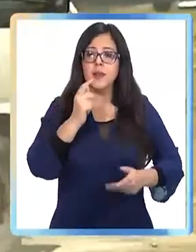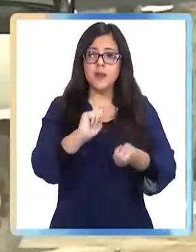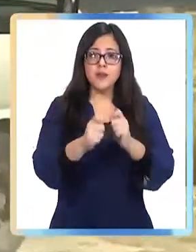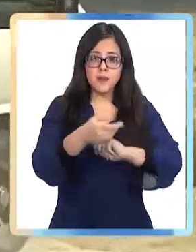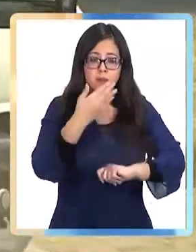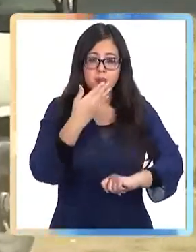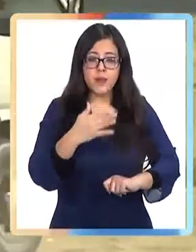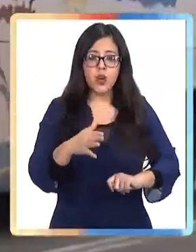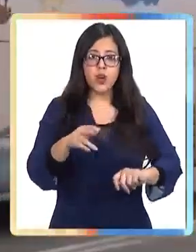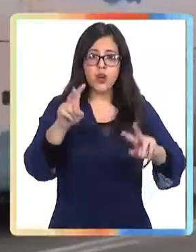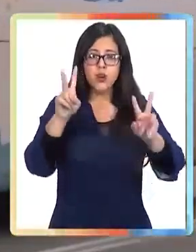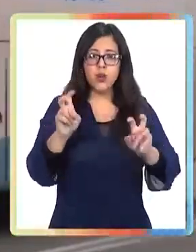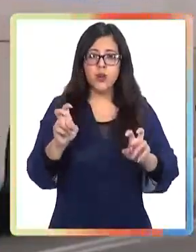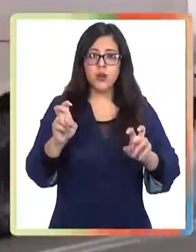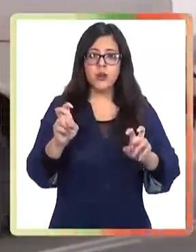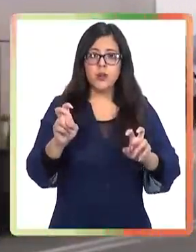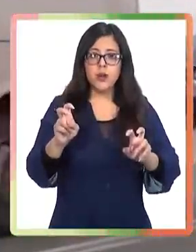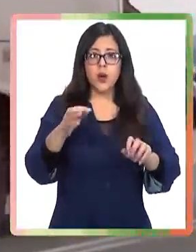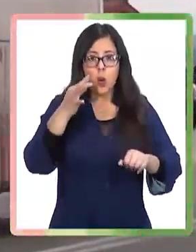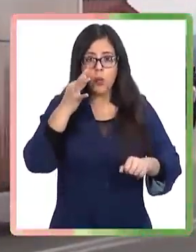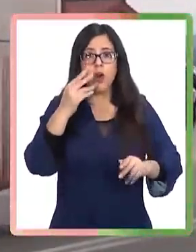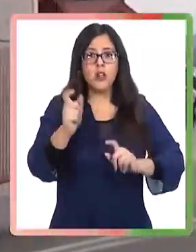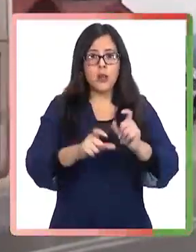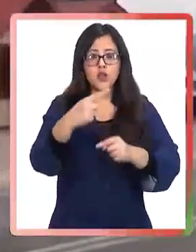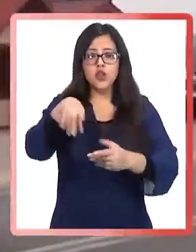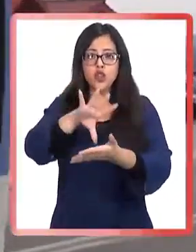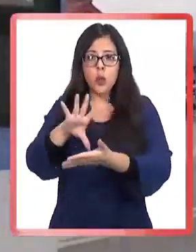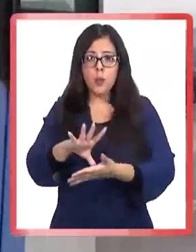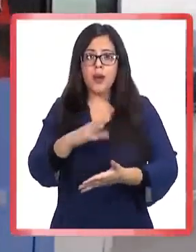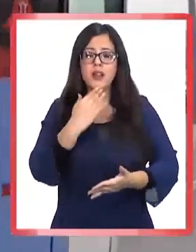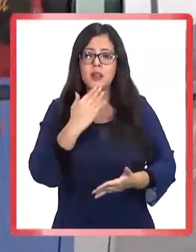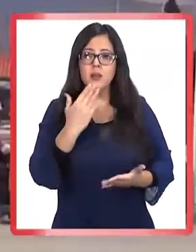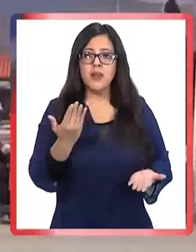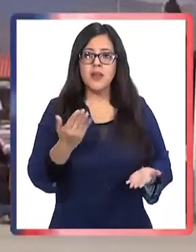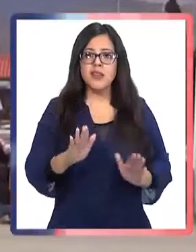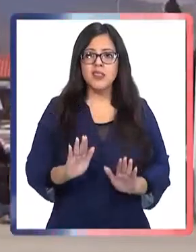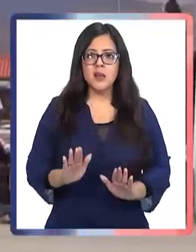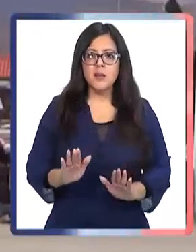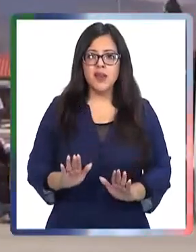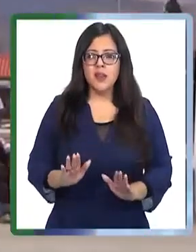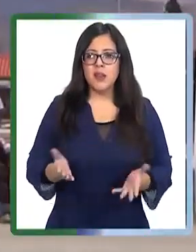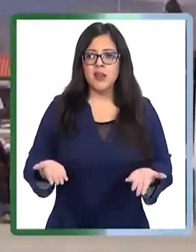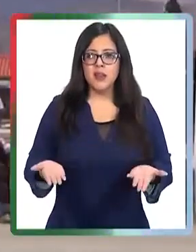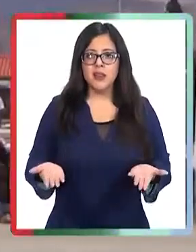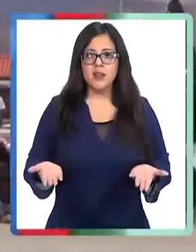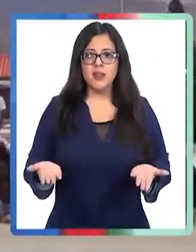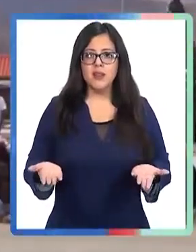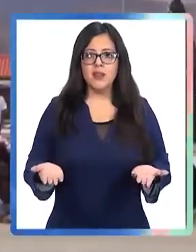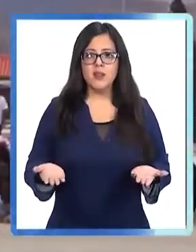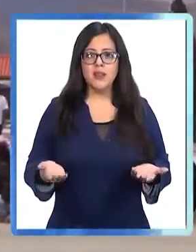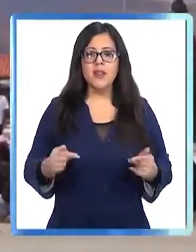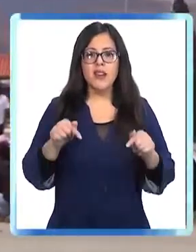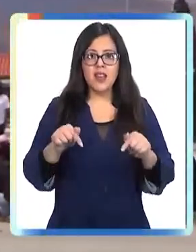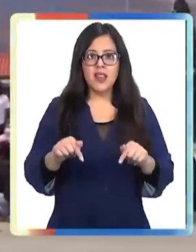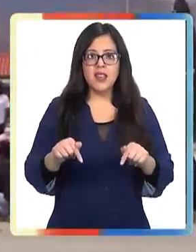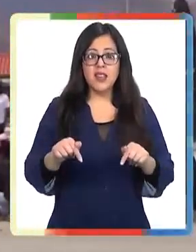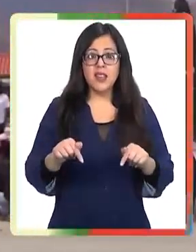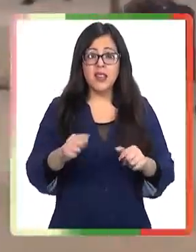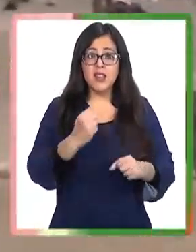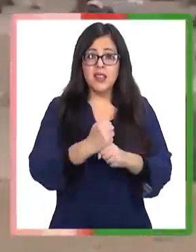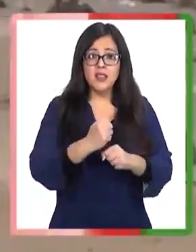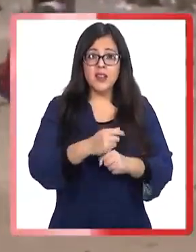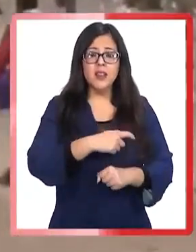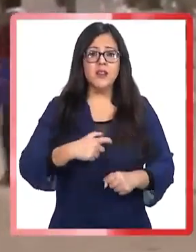mejorando el ámbito humanitario de los migrantes, sino también lo que se espera en estas acciones